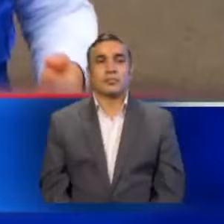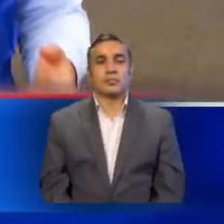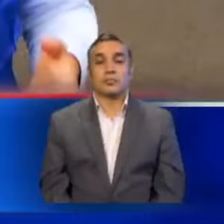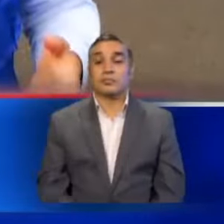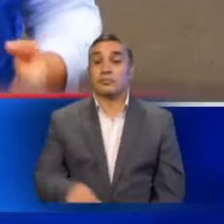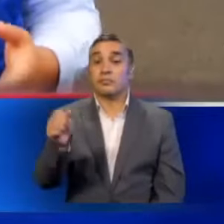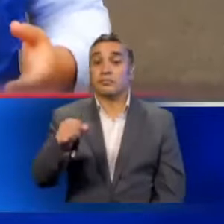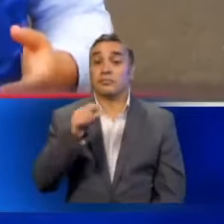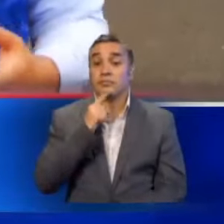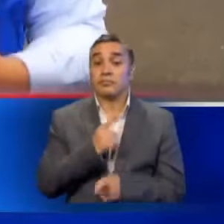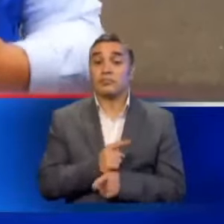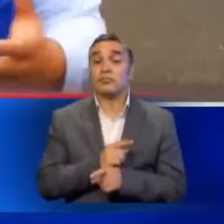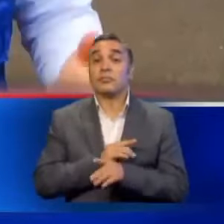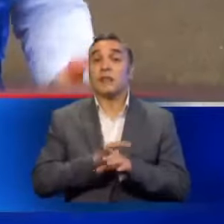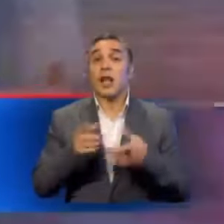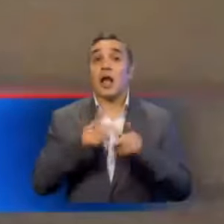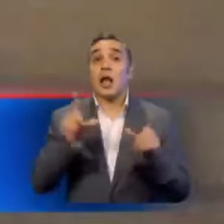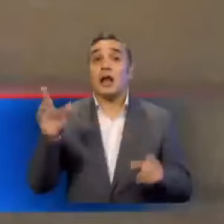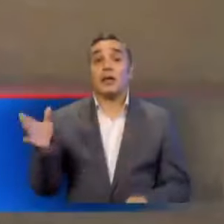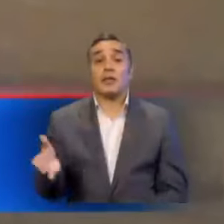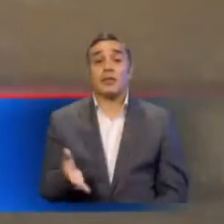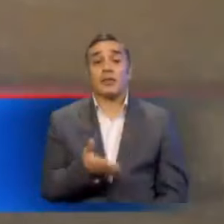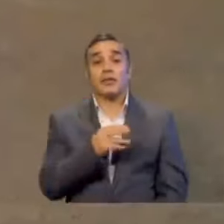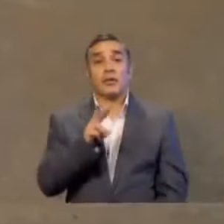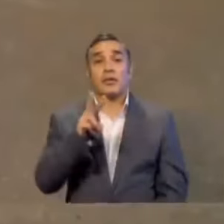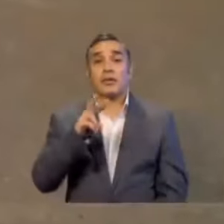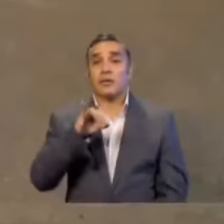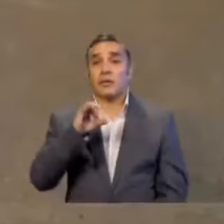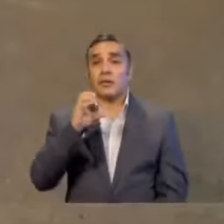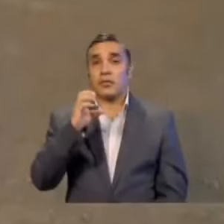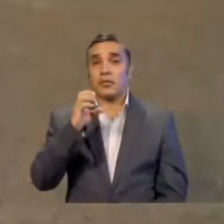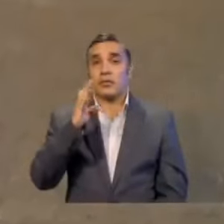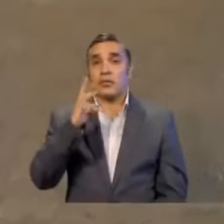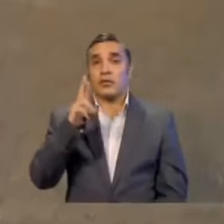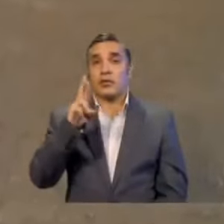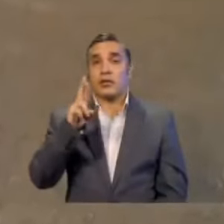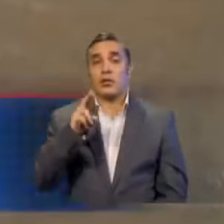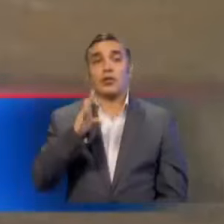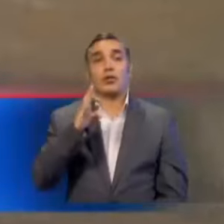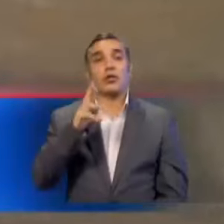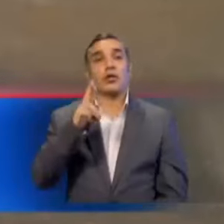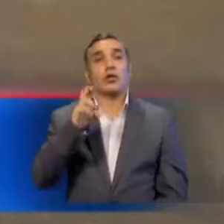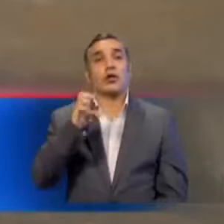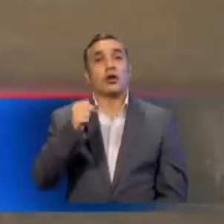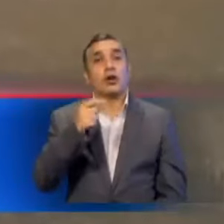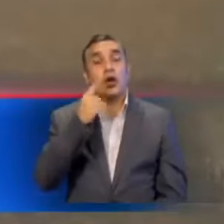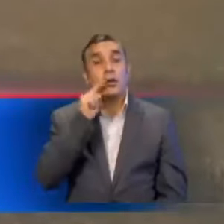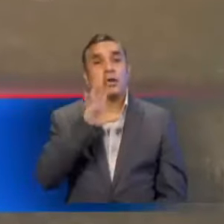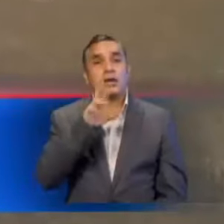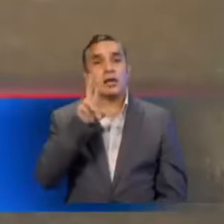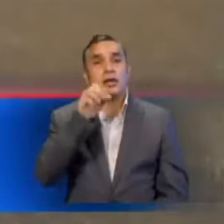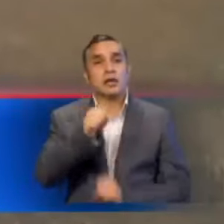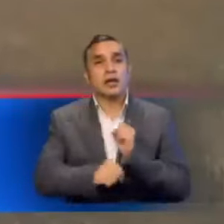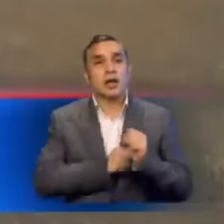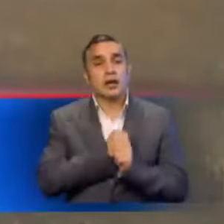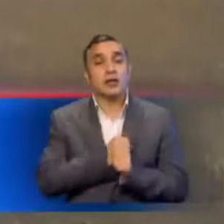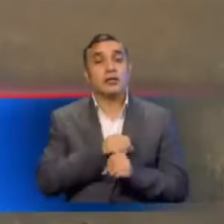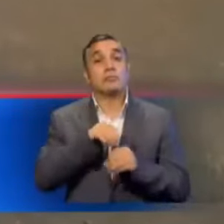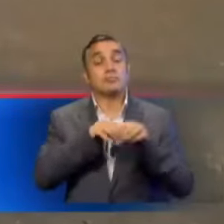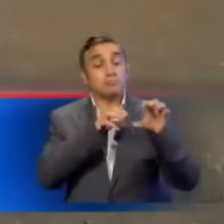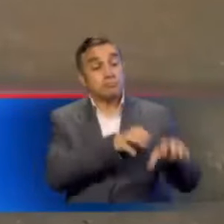Así es, le han dado el alta médica a Víctor Lorenzo Torres, el hombre de 53 años,